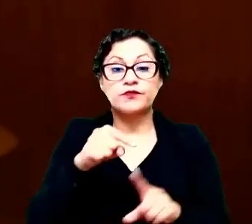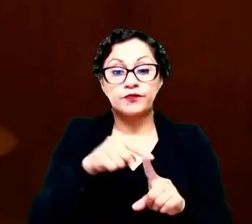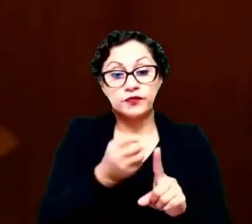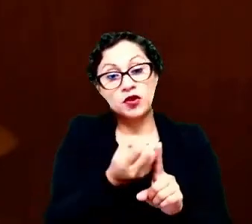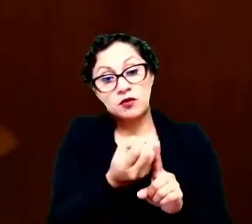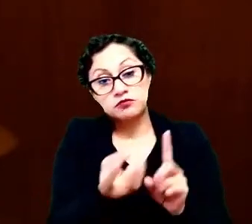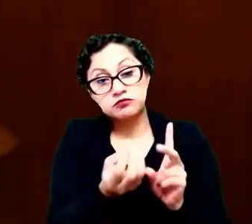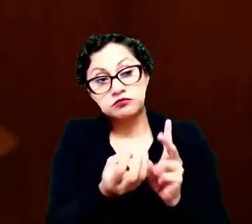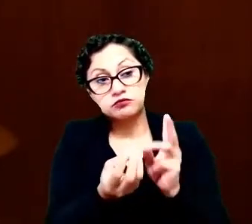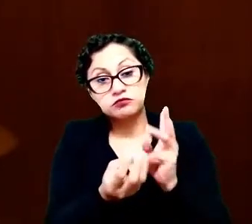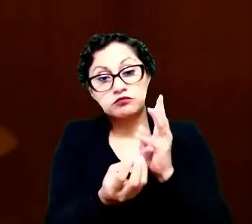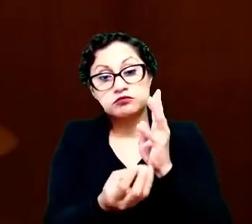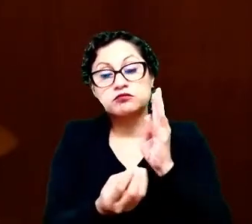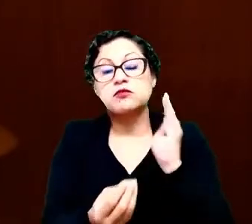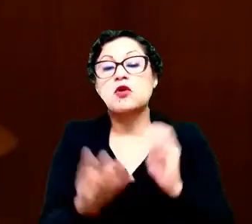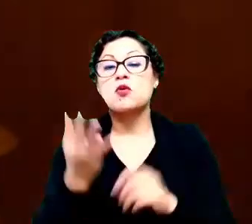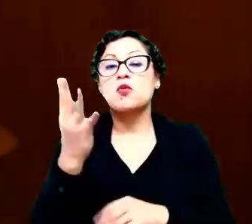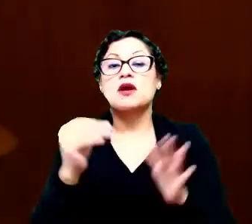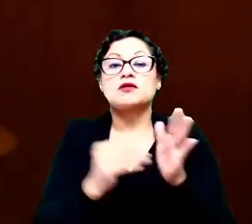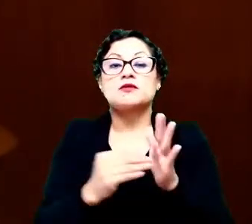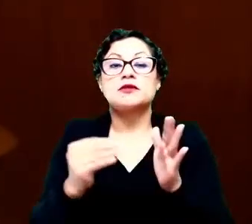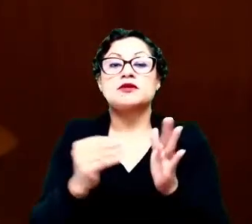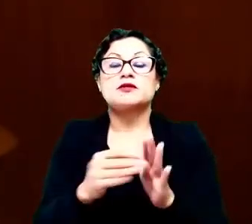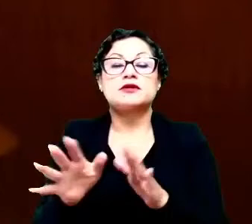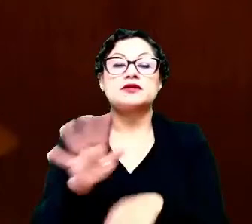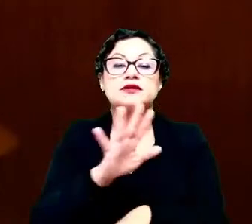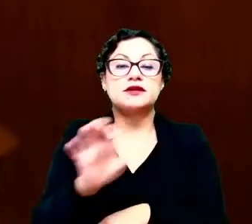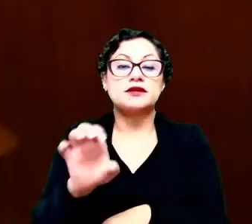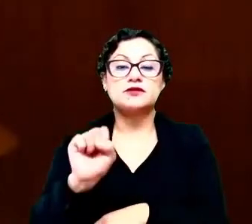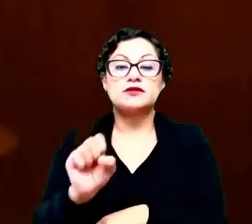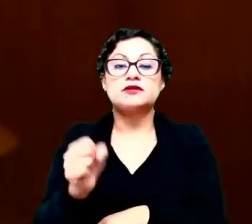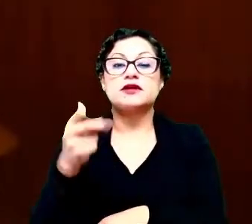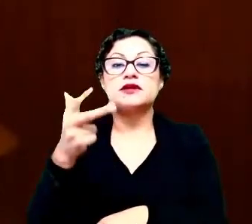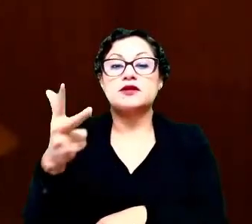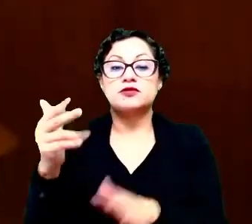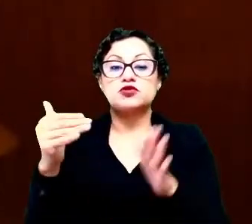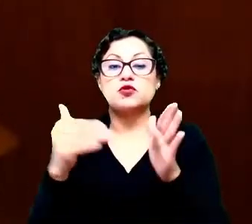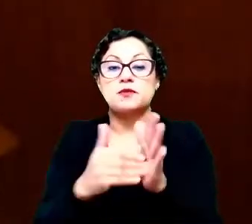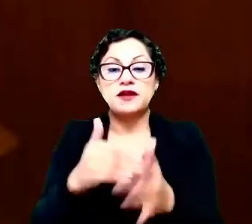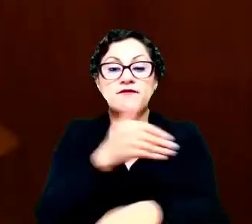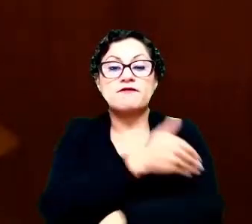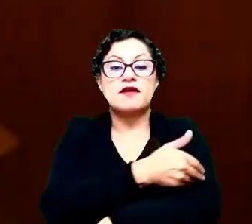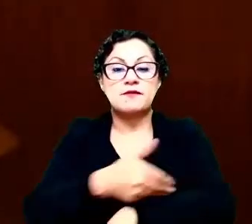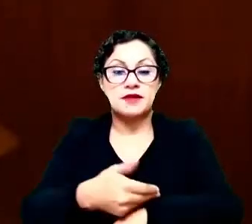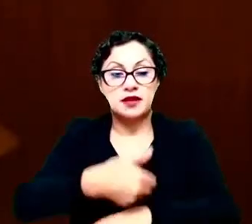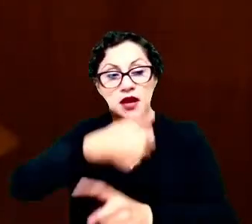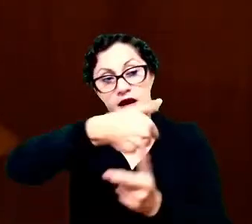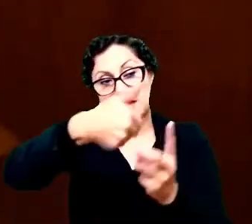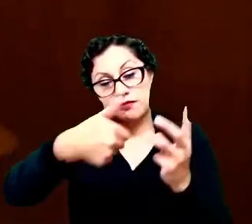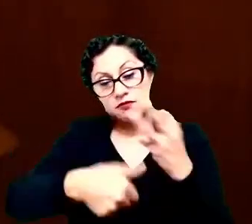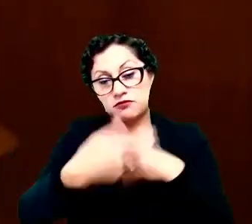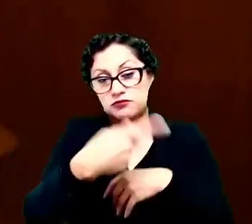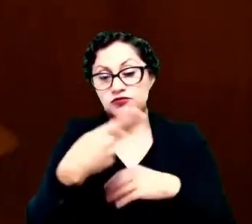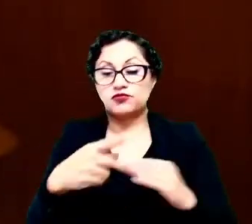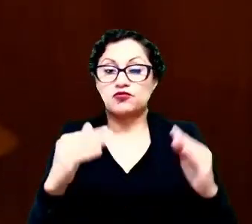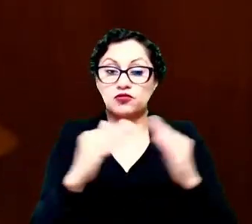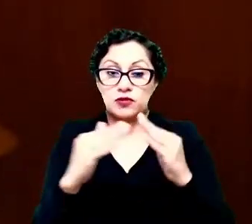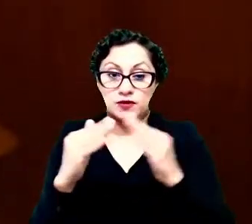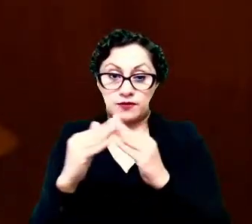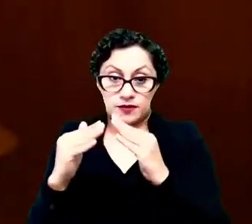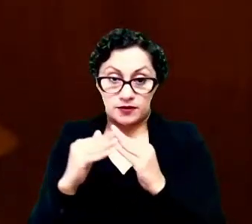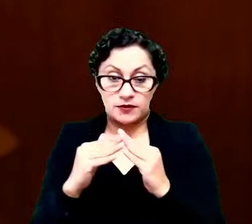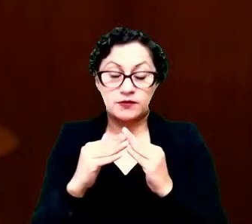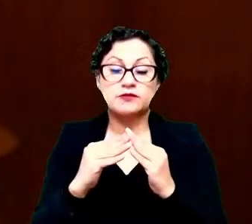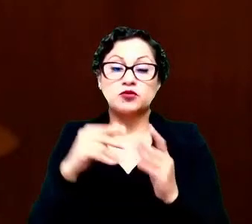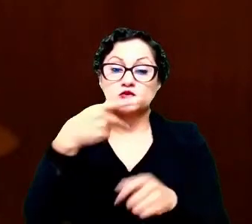millones 568 mil hogares directamente del trabajo de todos y cada